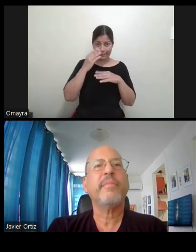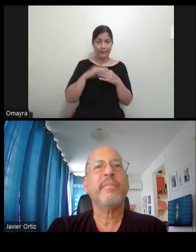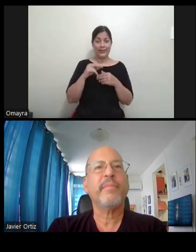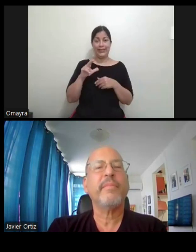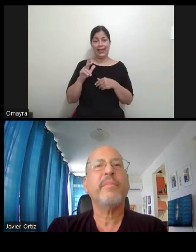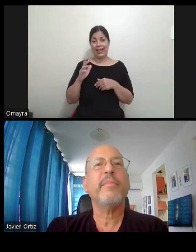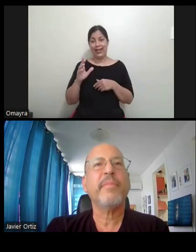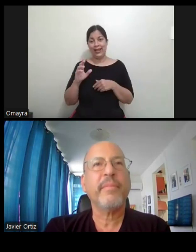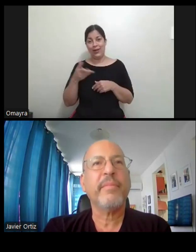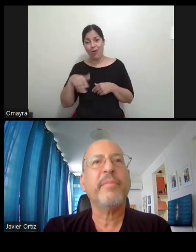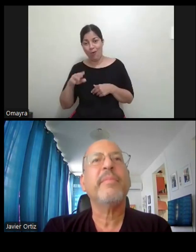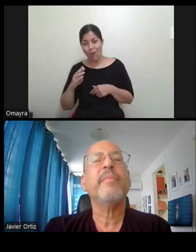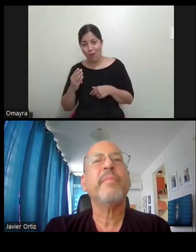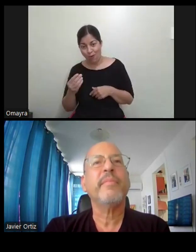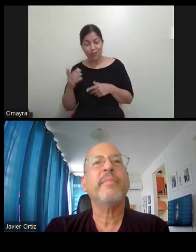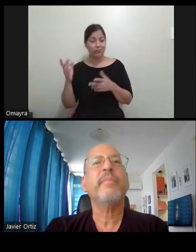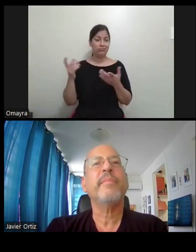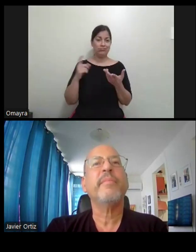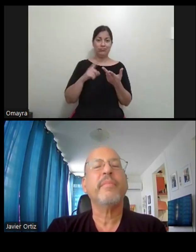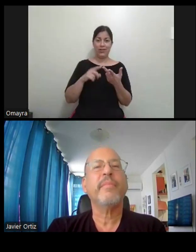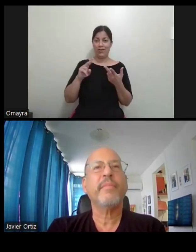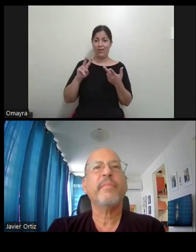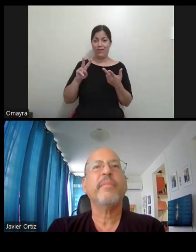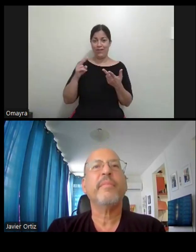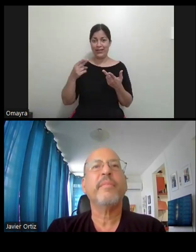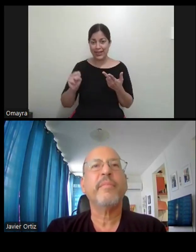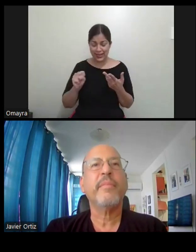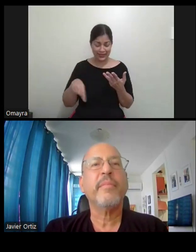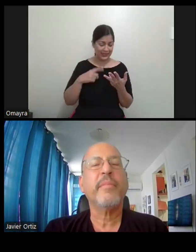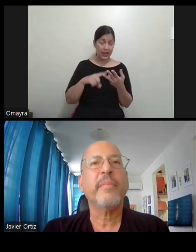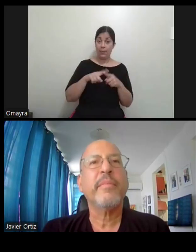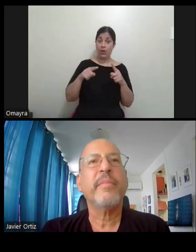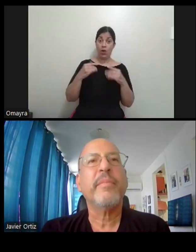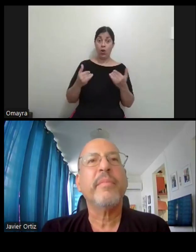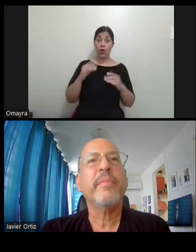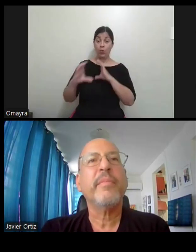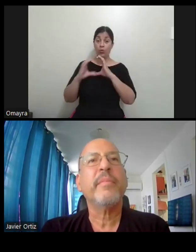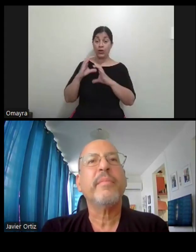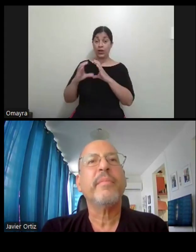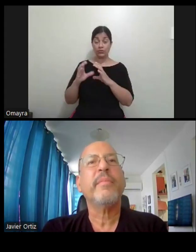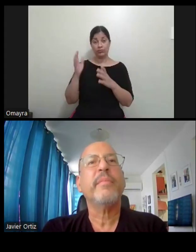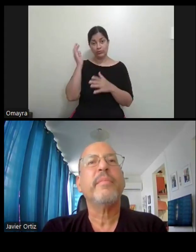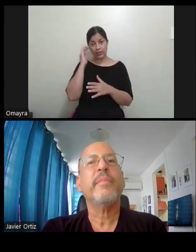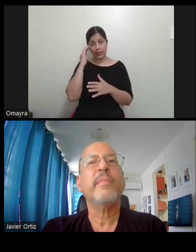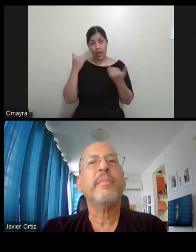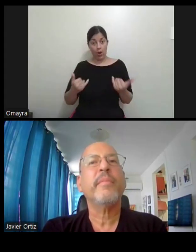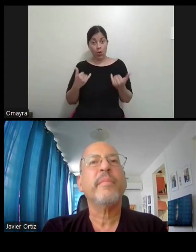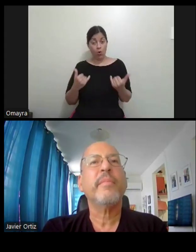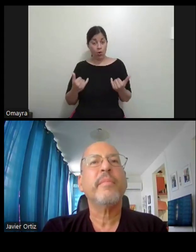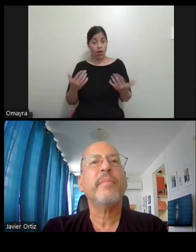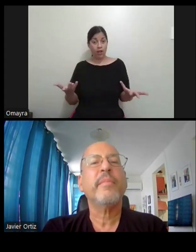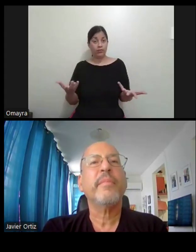3/4, VHS, o sea, todos esos pasos, pero ahora las comunicaciones como tal, eso es la cuestión física, pero la cuestión como las